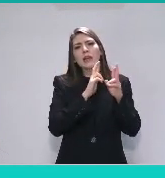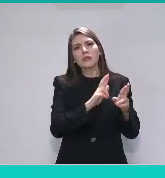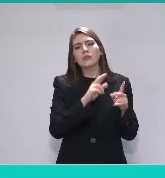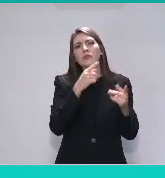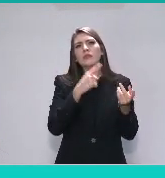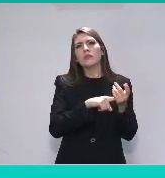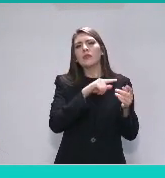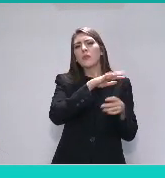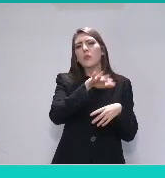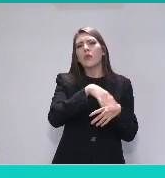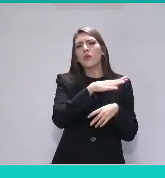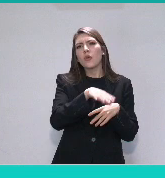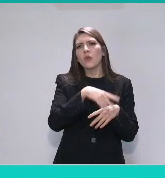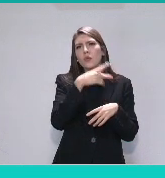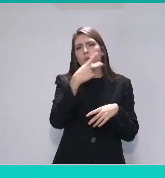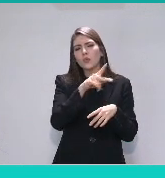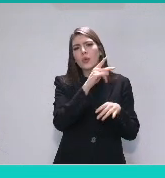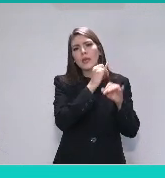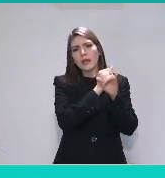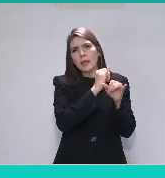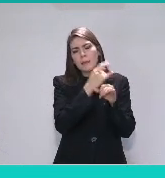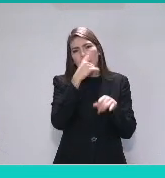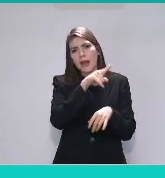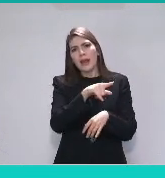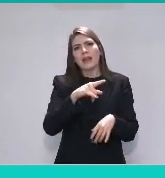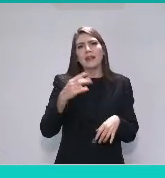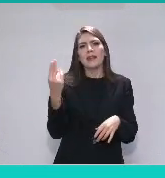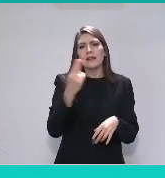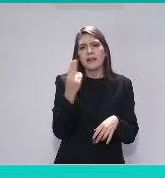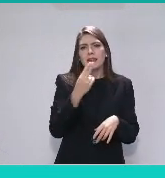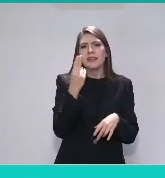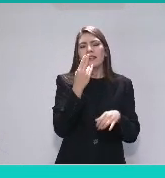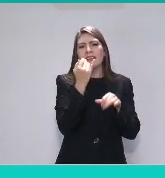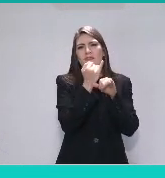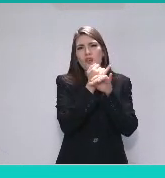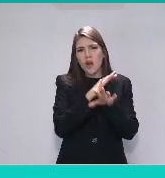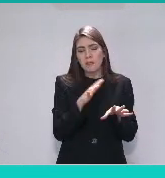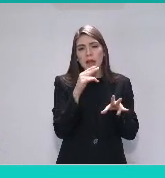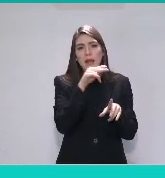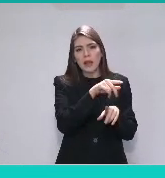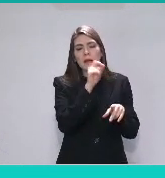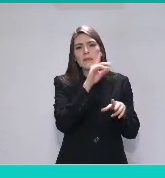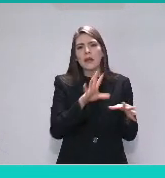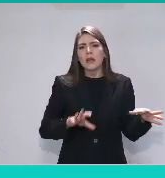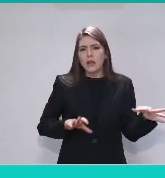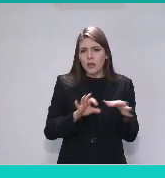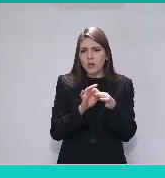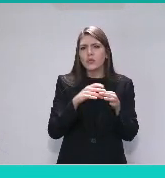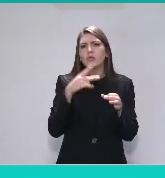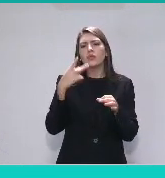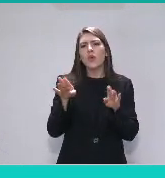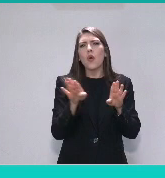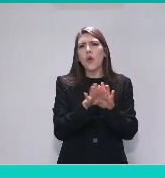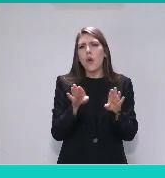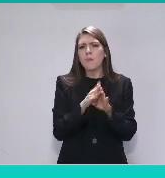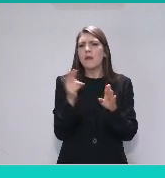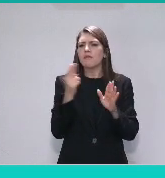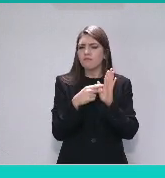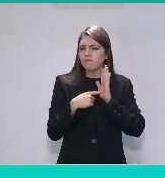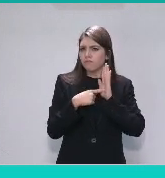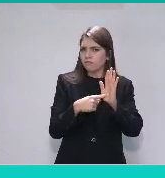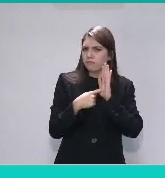con el tema que es de su interés que contiene información relacionada con obligaciones de transparencia